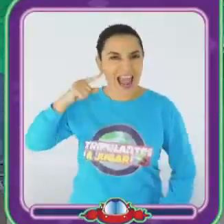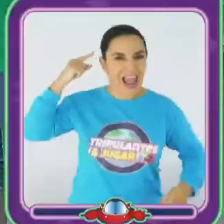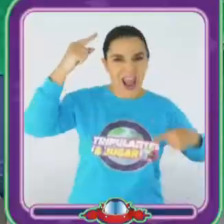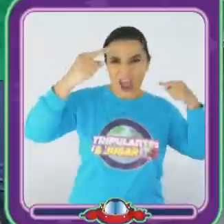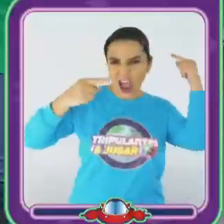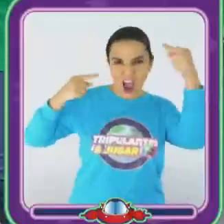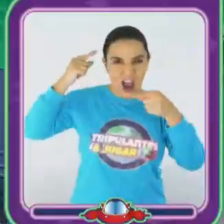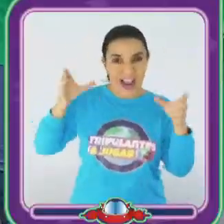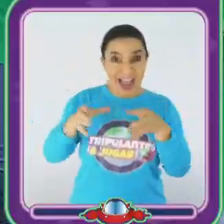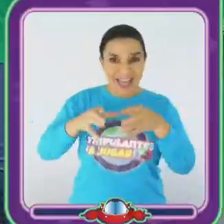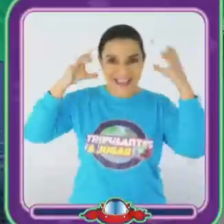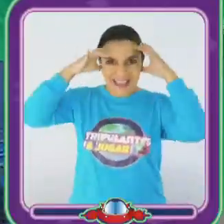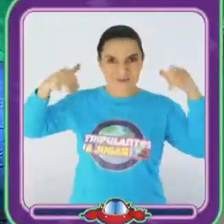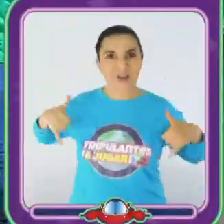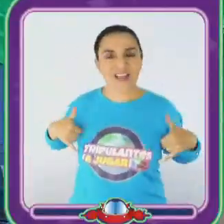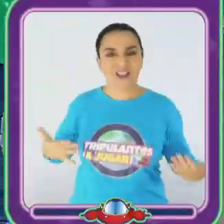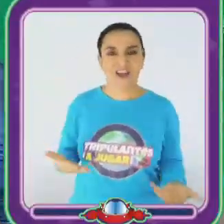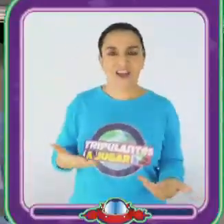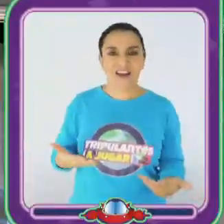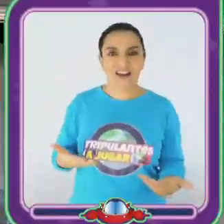1, 2, 3, ¡Loca